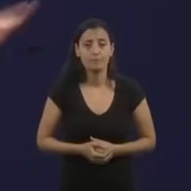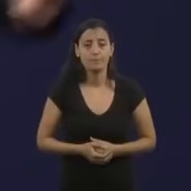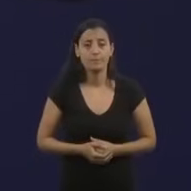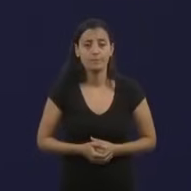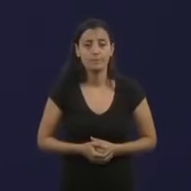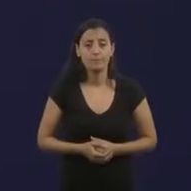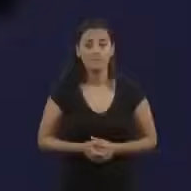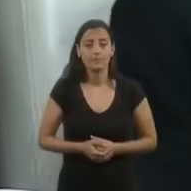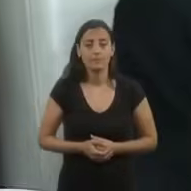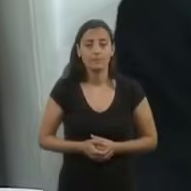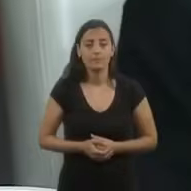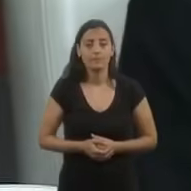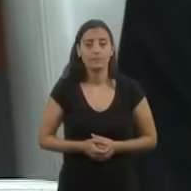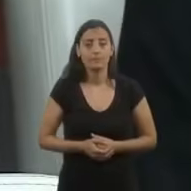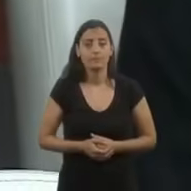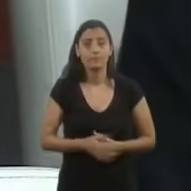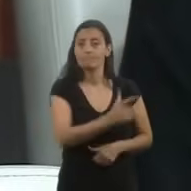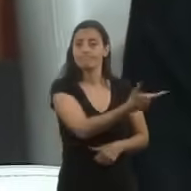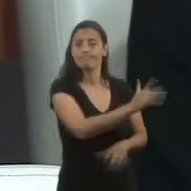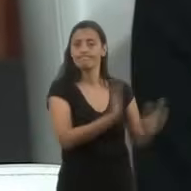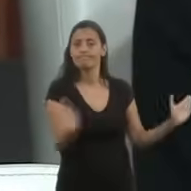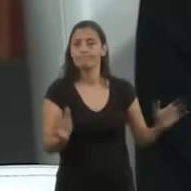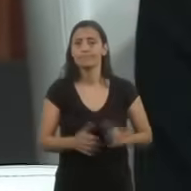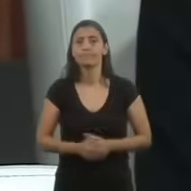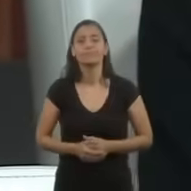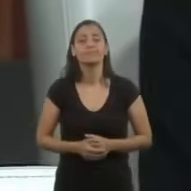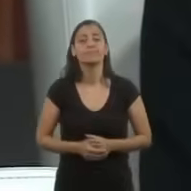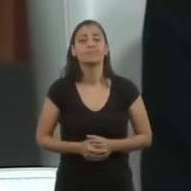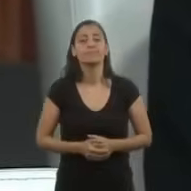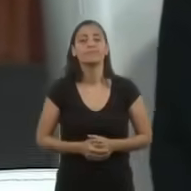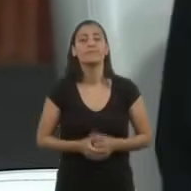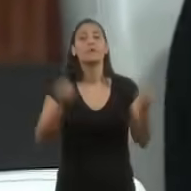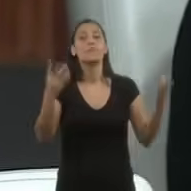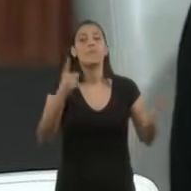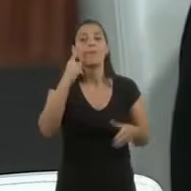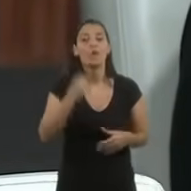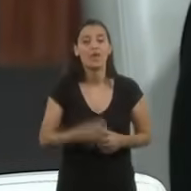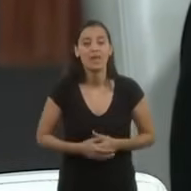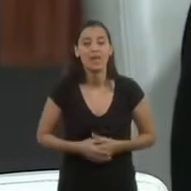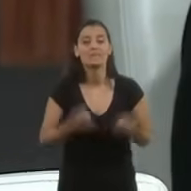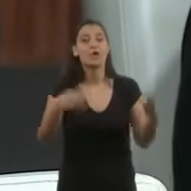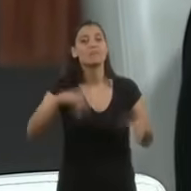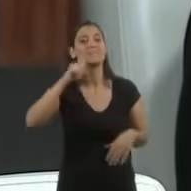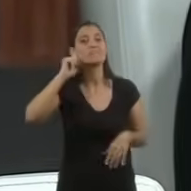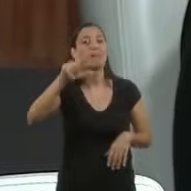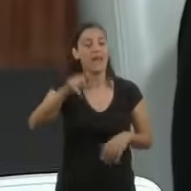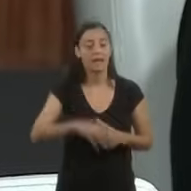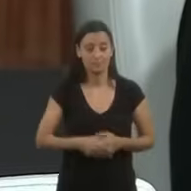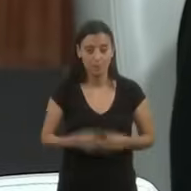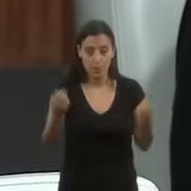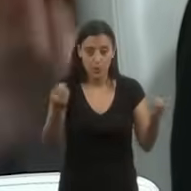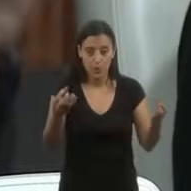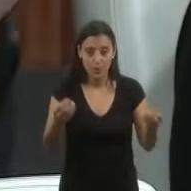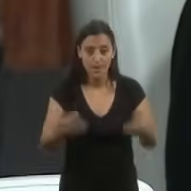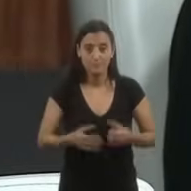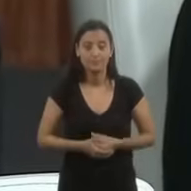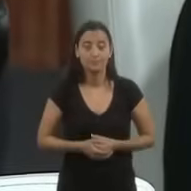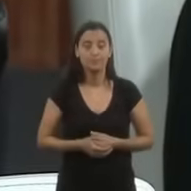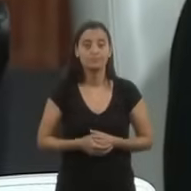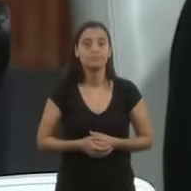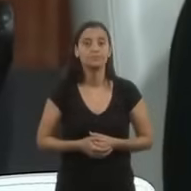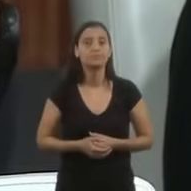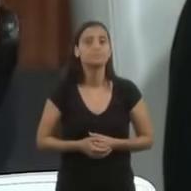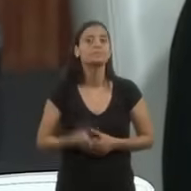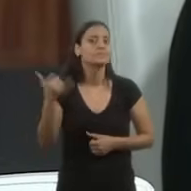coordinación no existe qué tal Manuel Muy buenos días cómo andas Miguel muy bien e ha